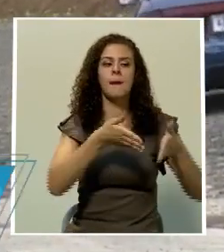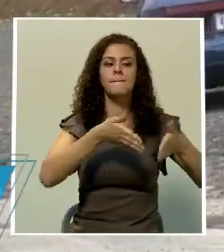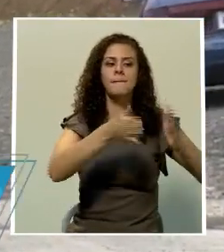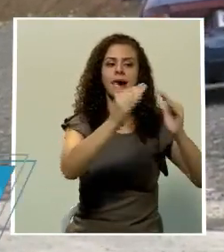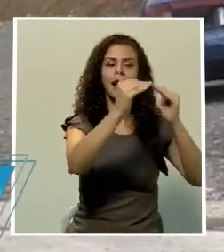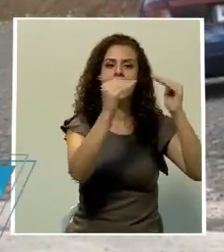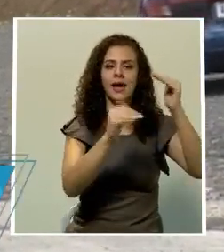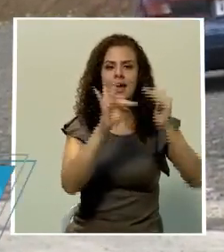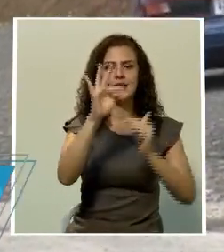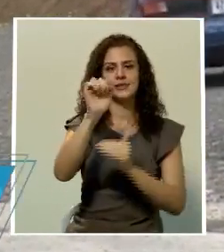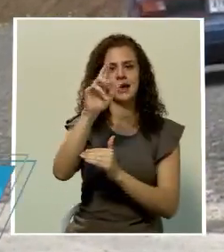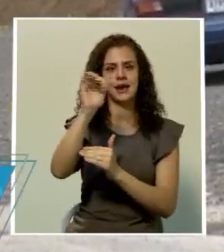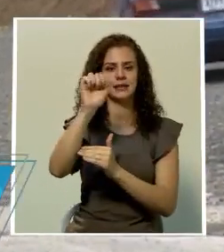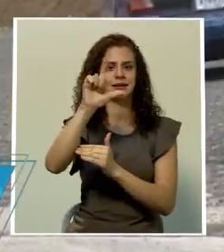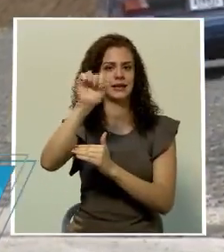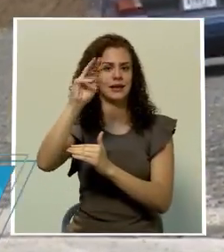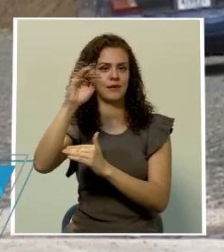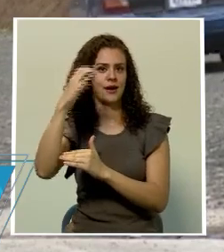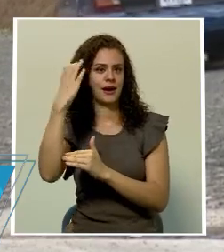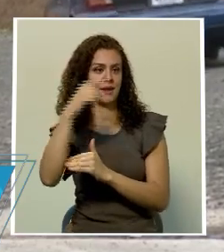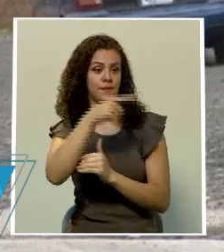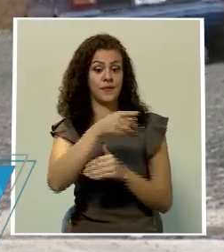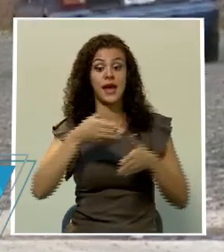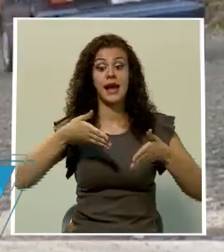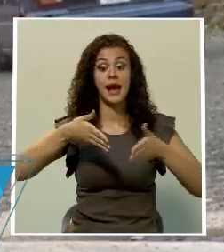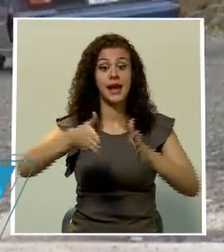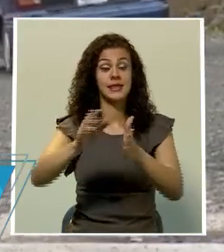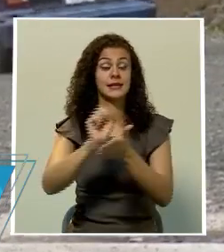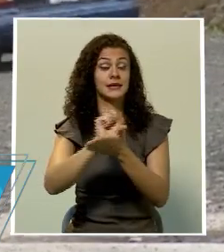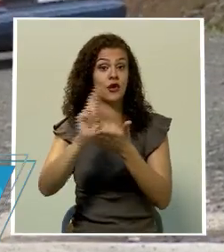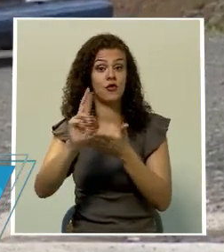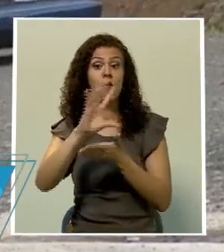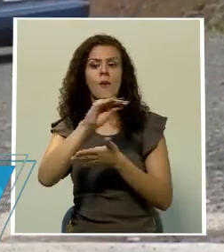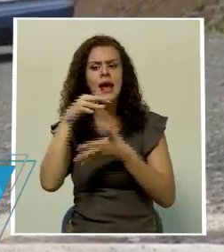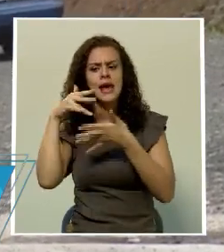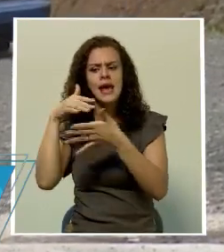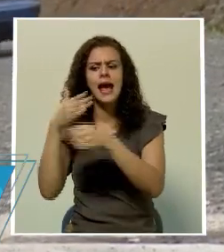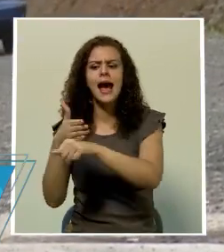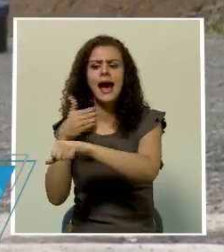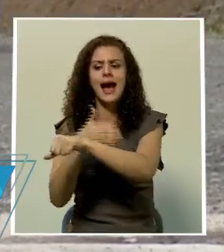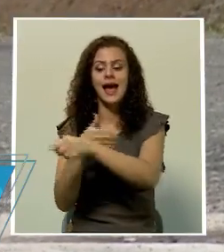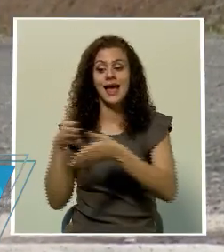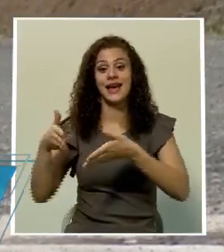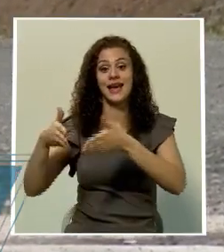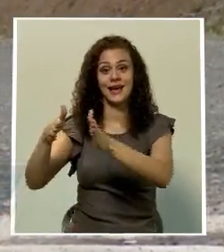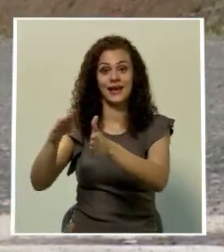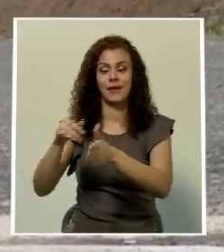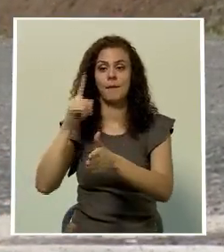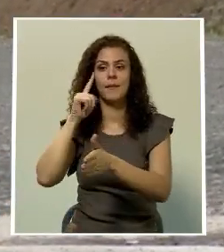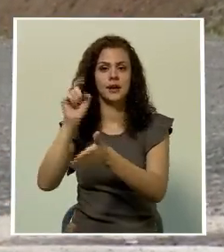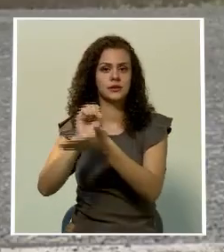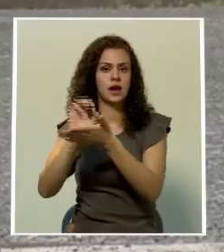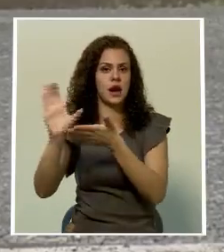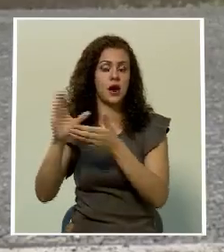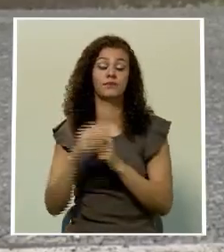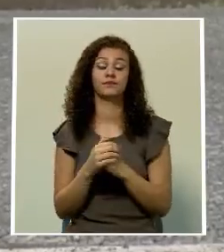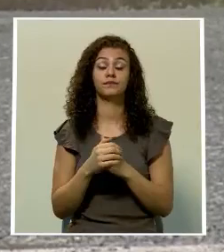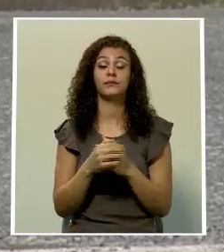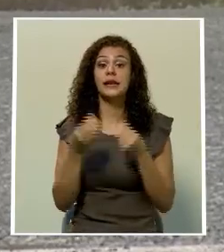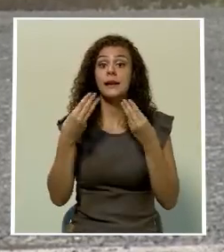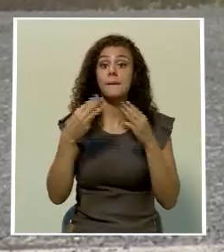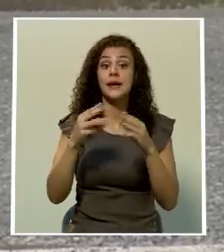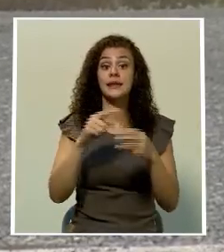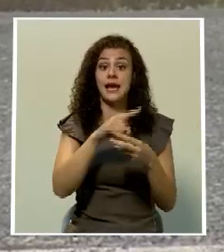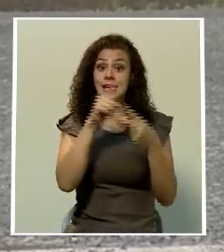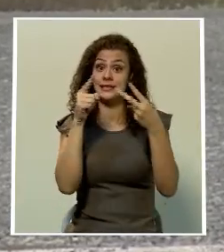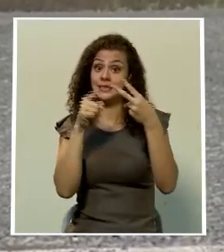a desnivel de Taras-La Lima, la carretera a San Ramón y los estudios preliminares de la carretera hacia San Carlos, mientras que